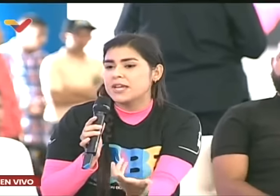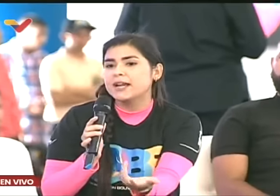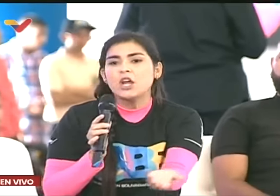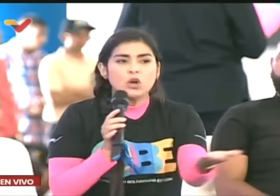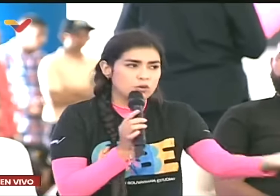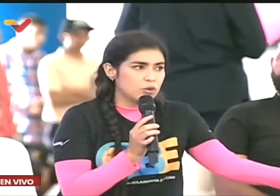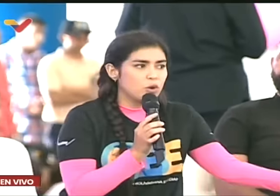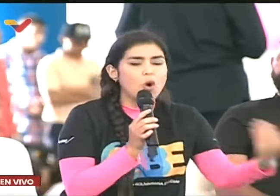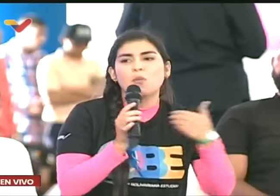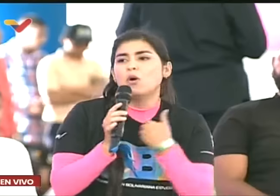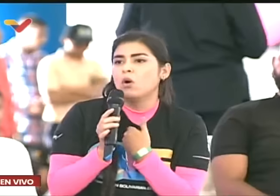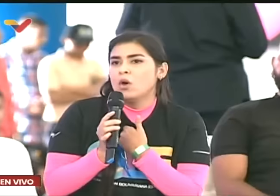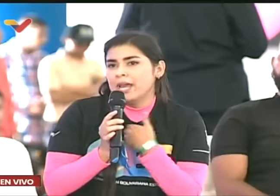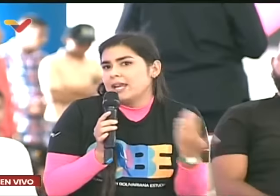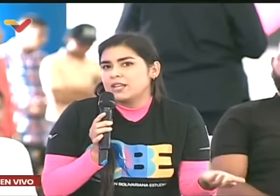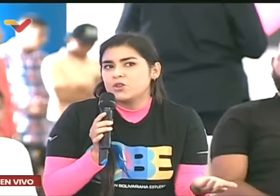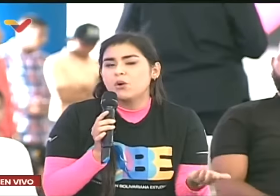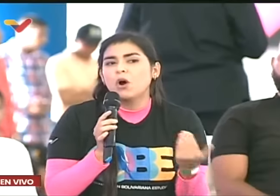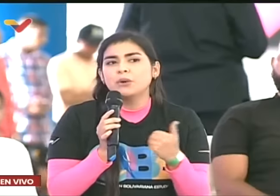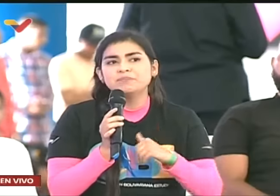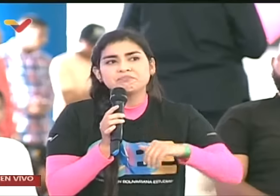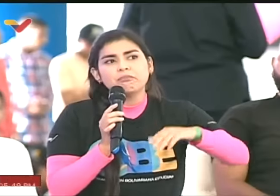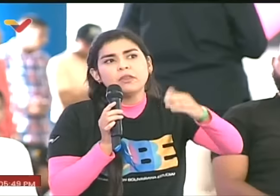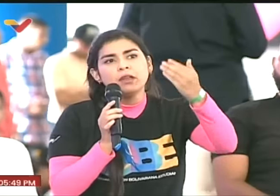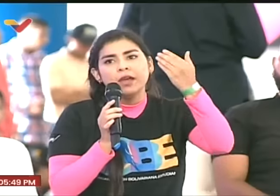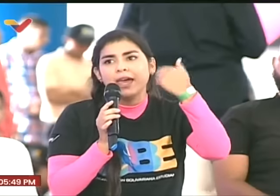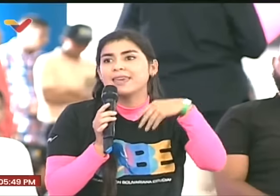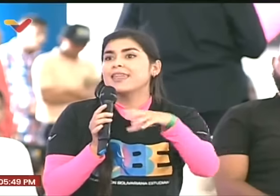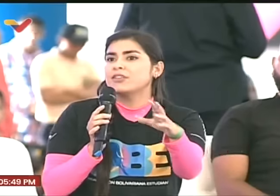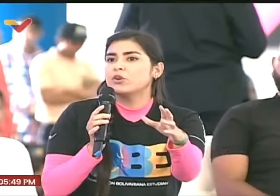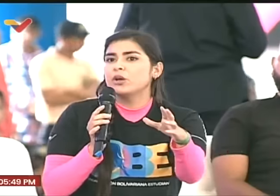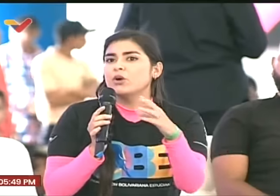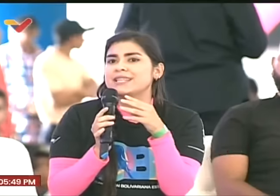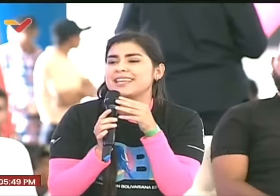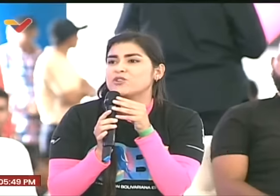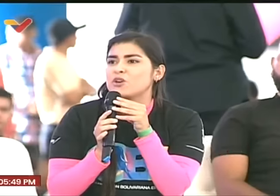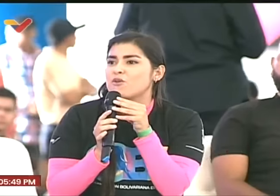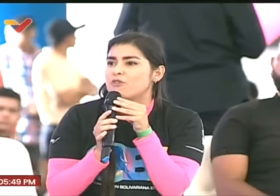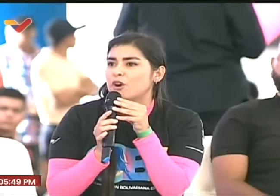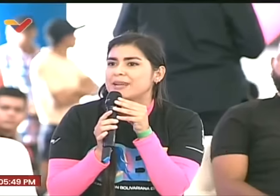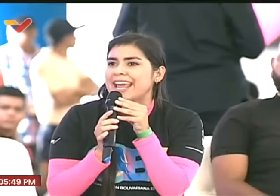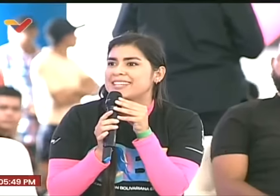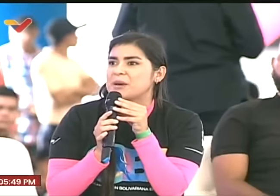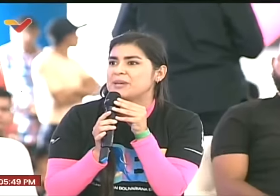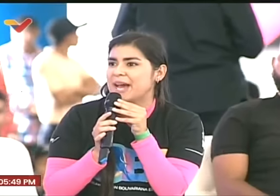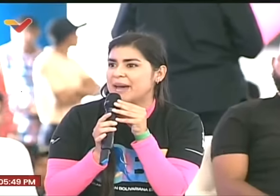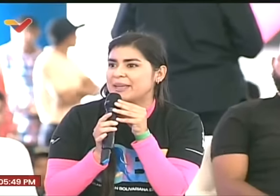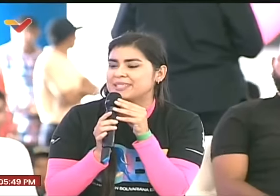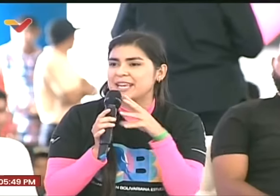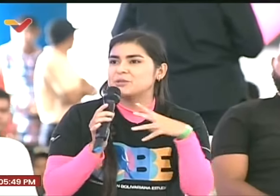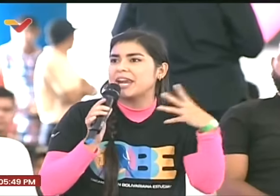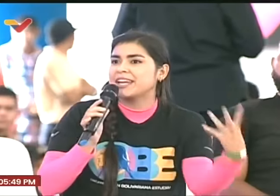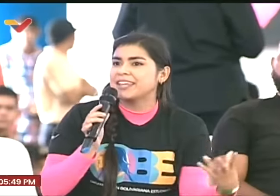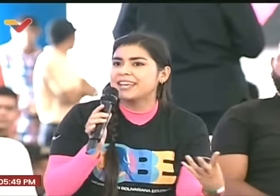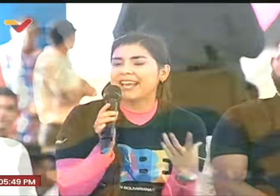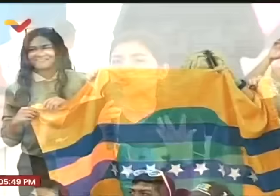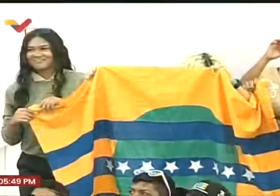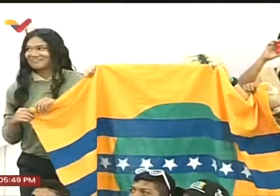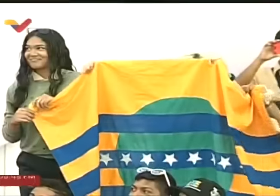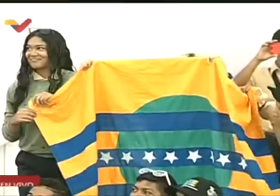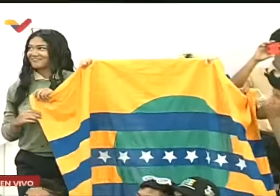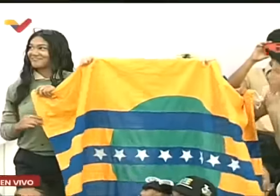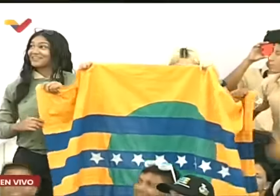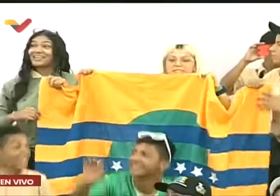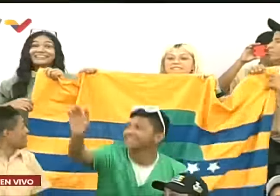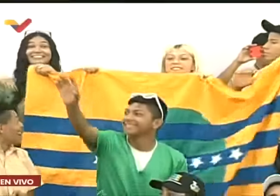debemos acompañar nosotros como generación joven es que dentro de los liceos se conformen esas brigadas esas redes